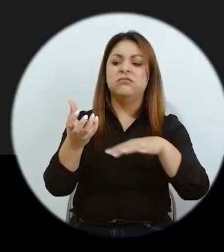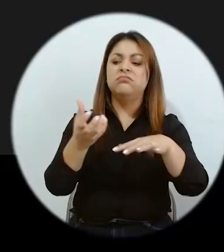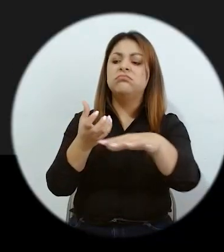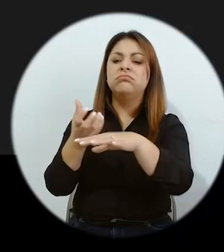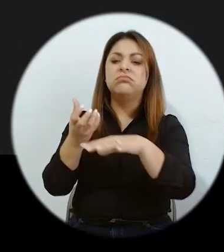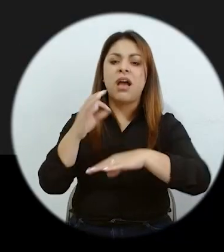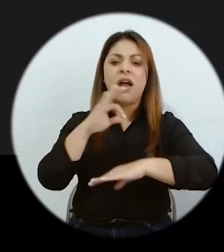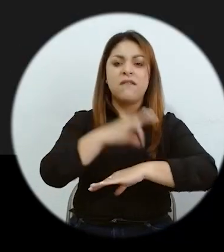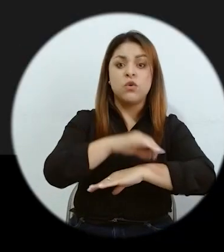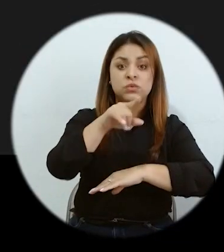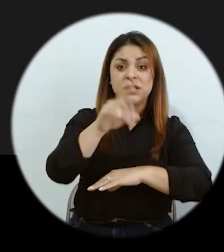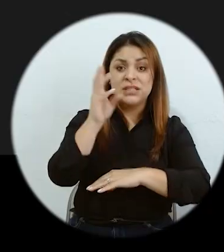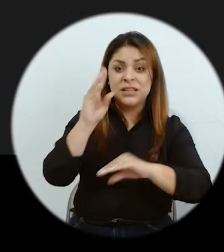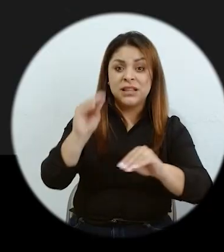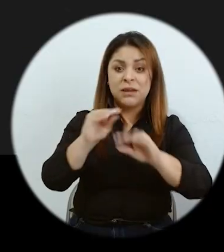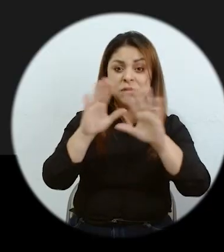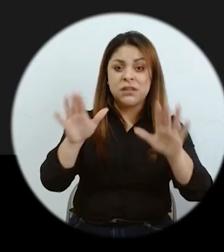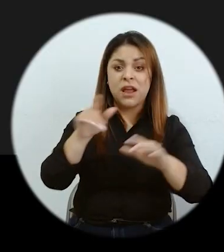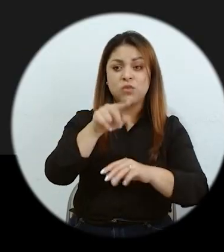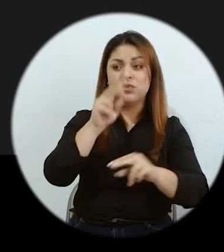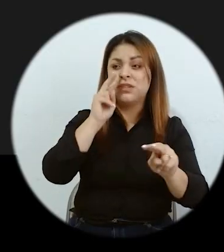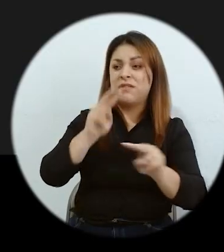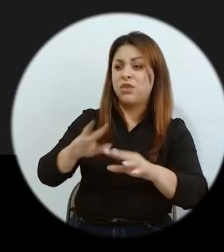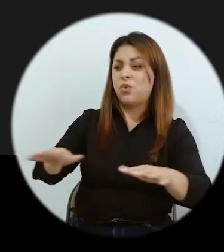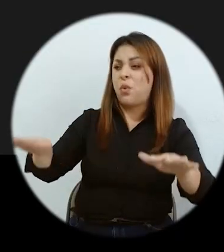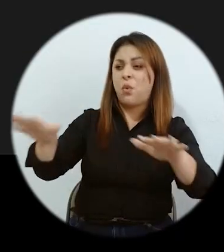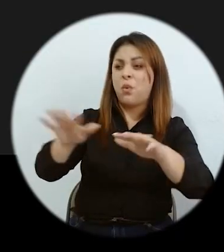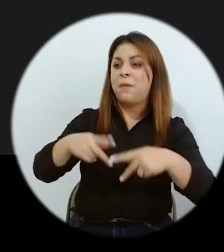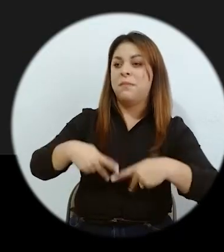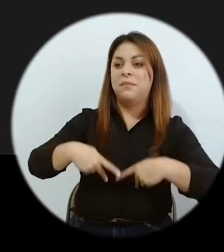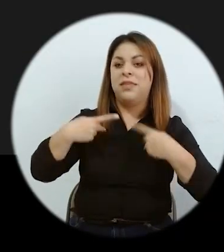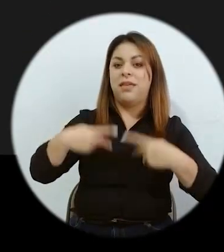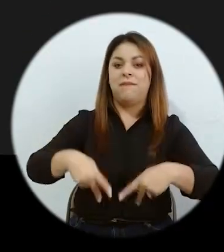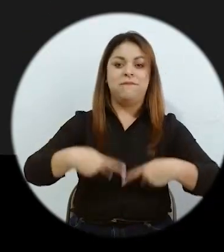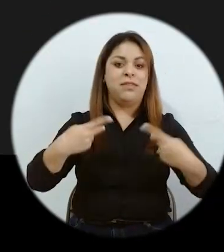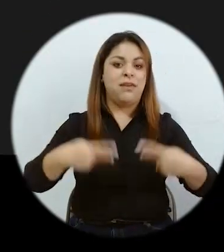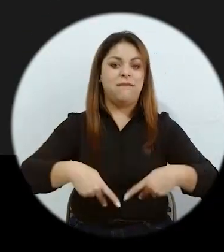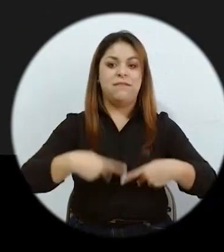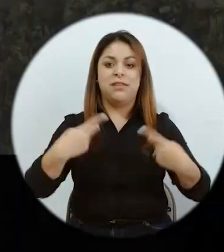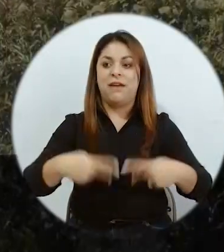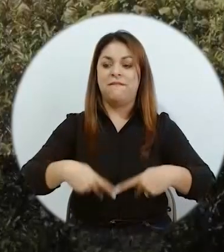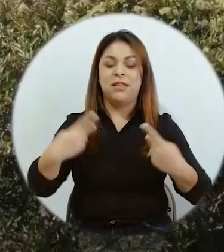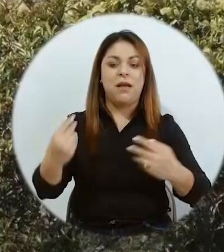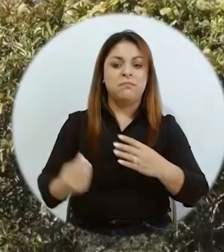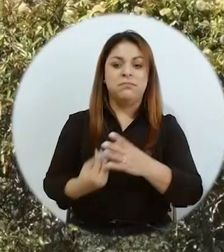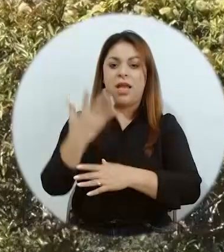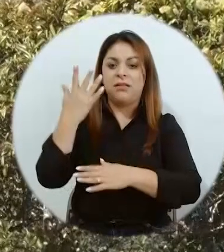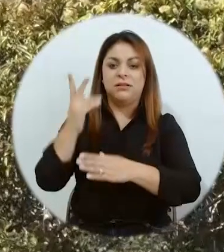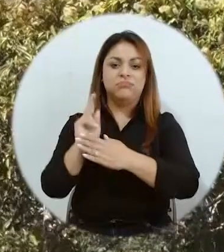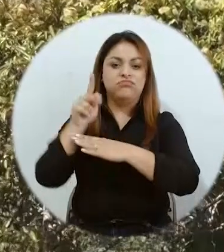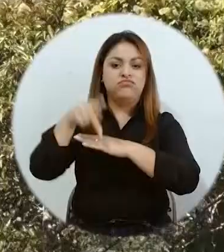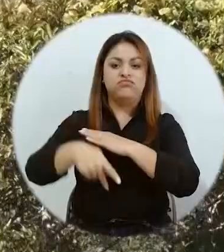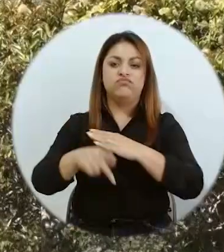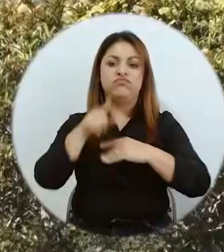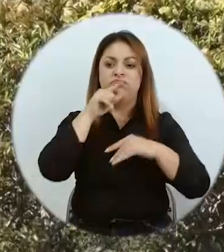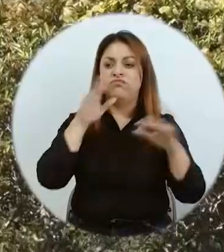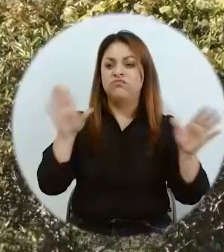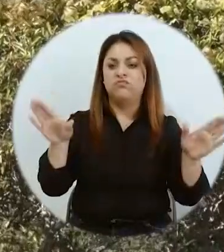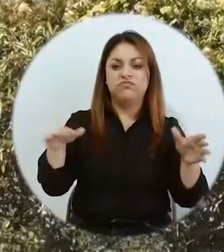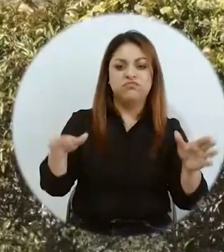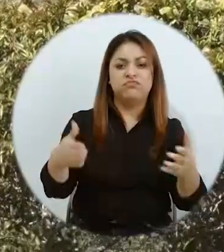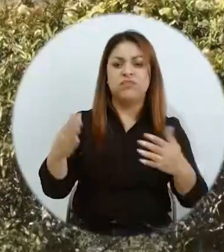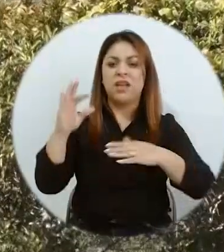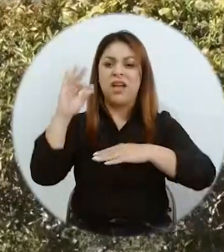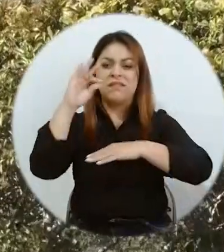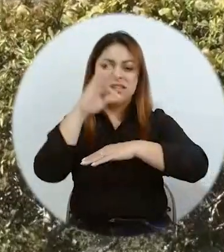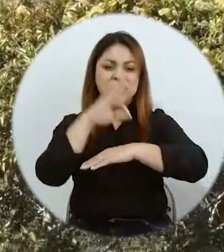hay abejas, que, o sea, a las 6 de la mañana usted que es vida por todo lado, es vida en las plantas, vida en los